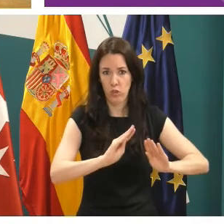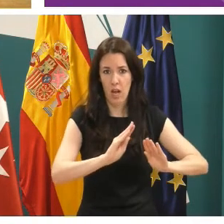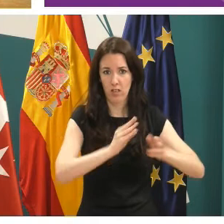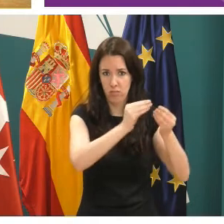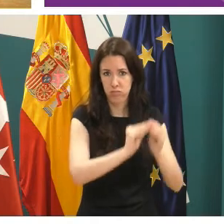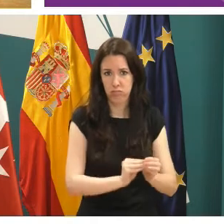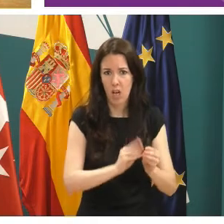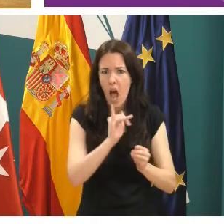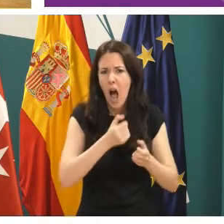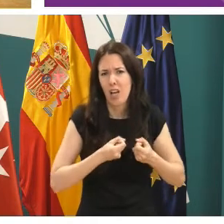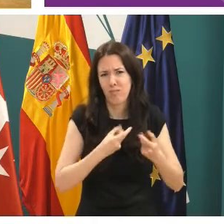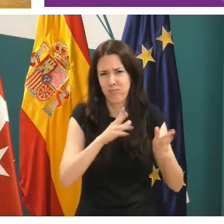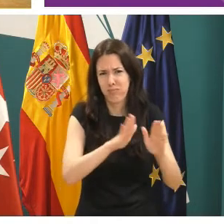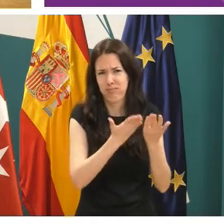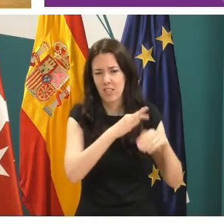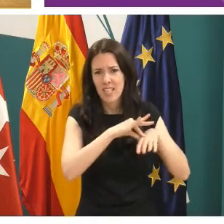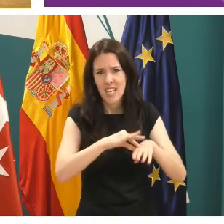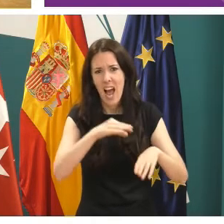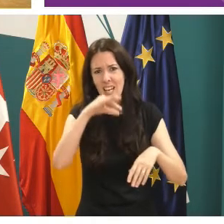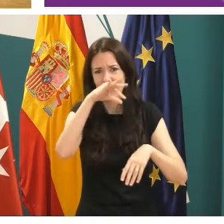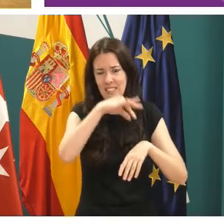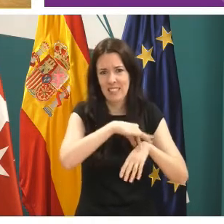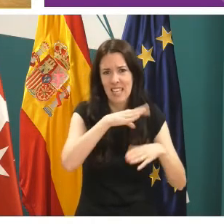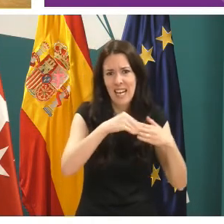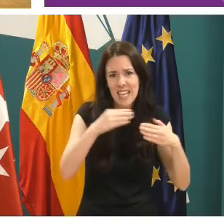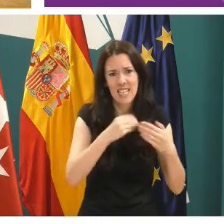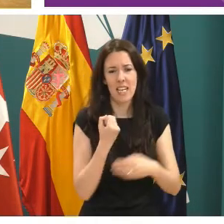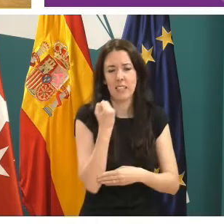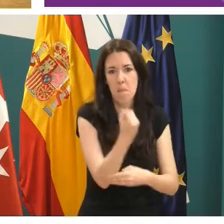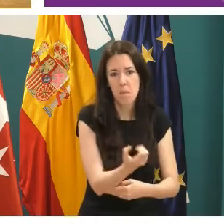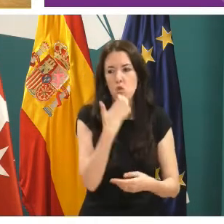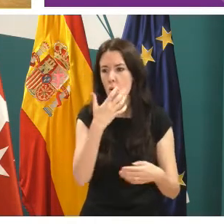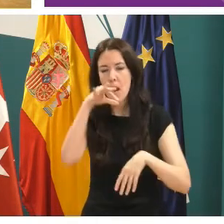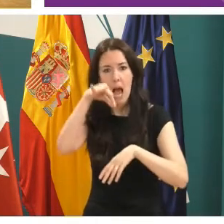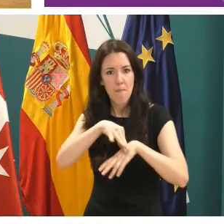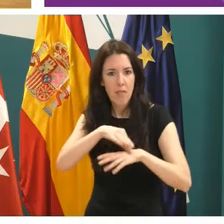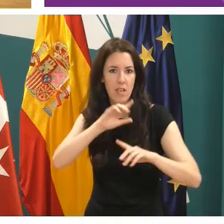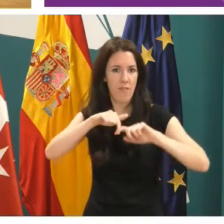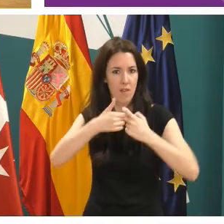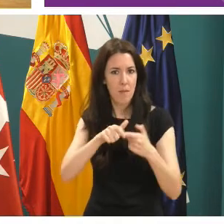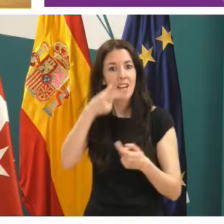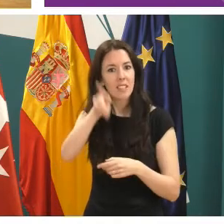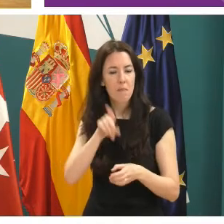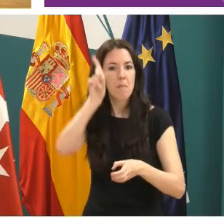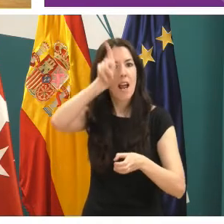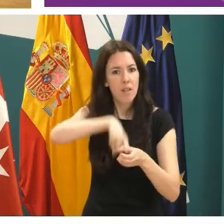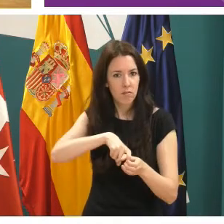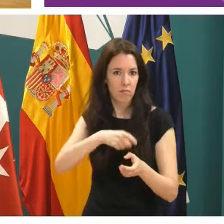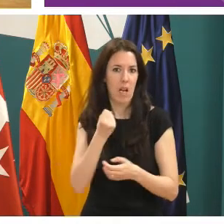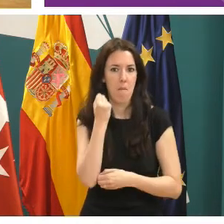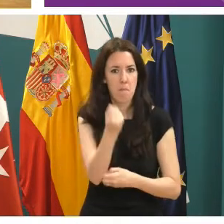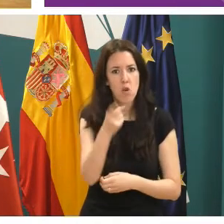tienen muchísimas guías clínicas de apoyo, guías para pacientes y familiares, guías para la intervención y el apoyo, guías asistenciales,